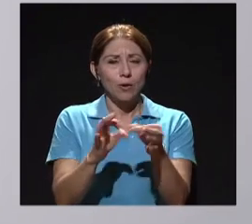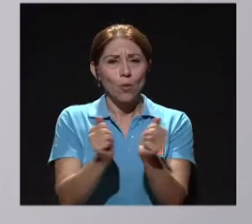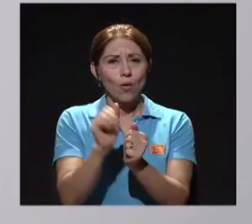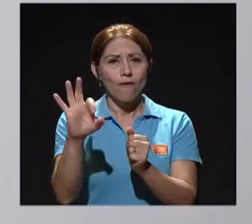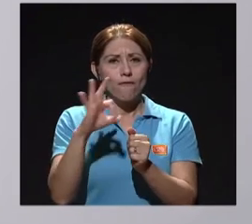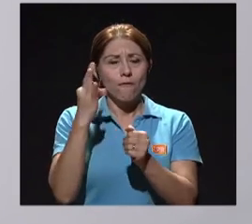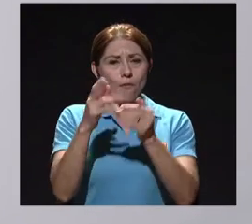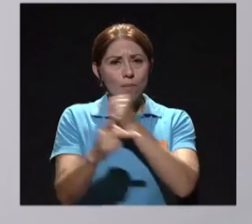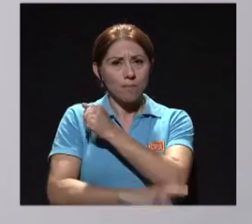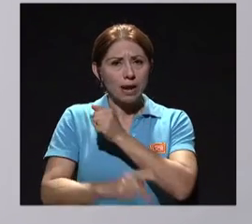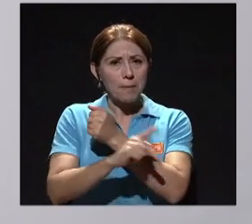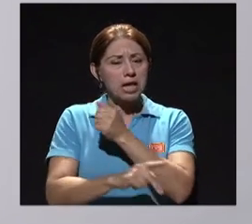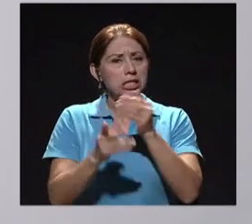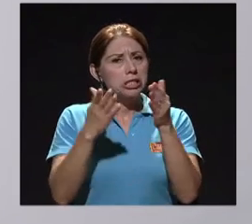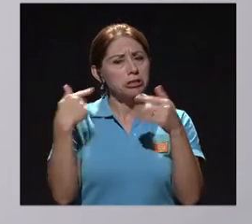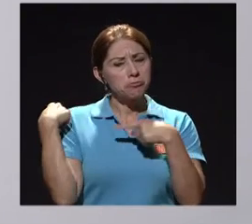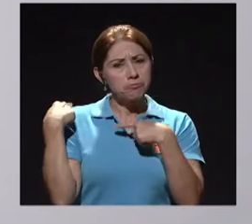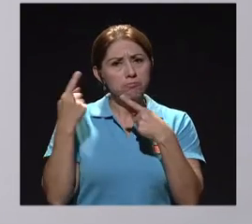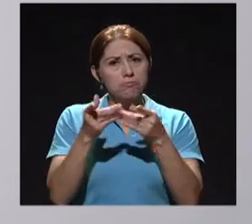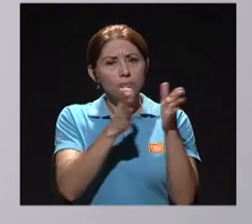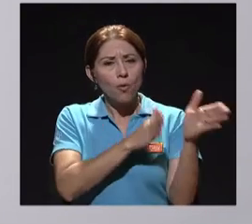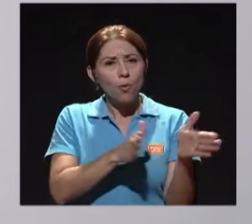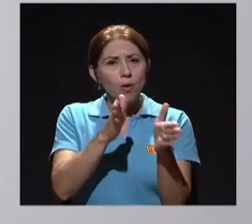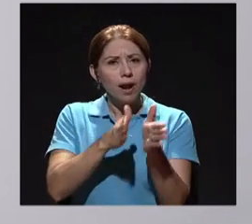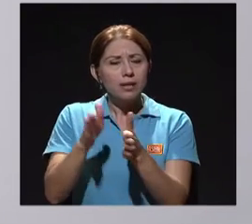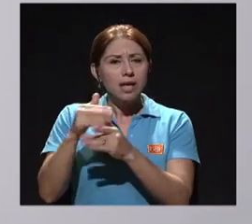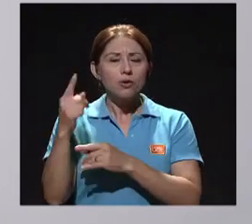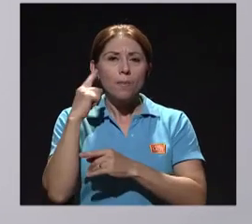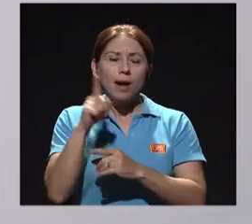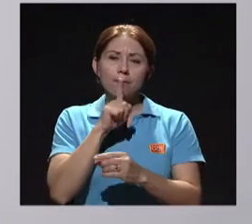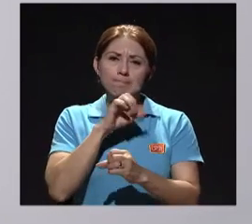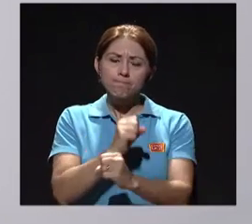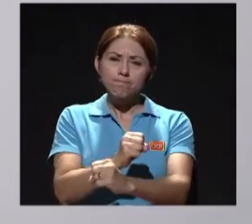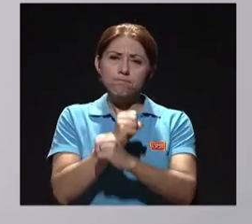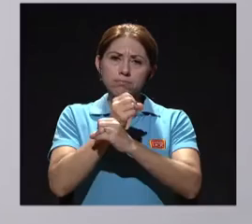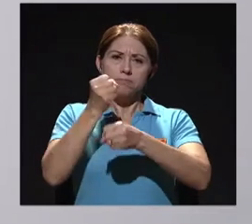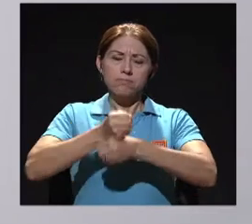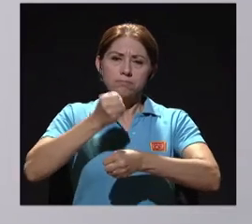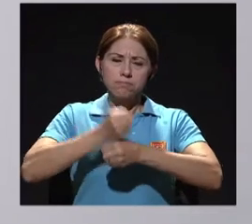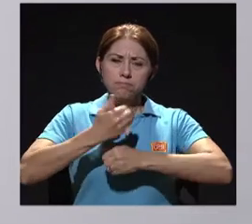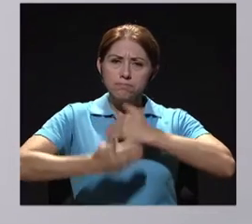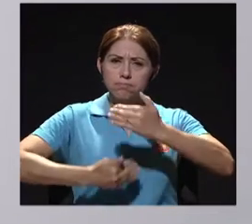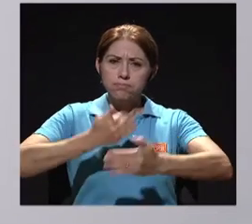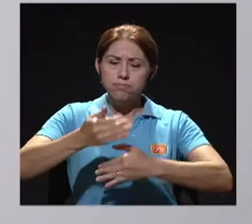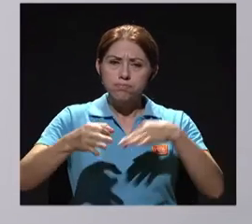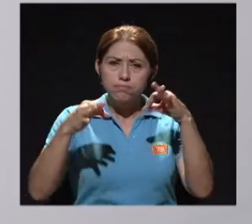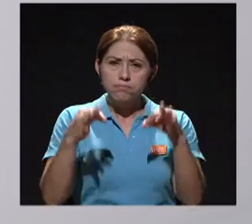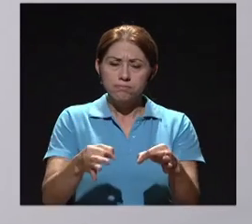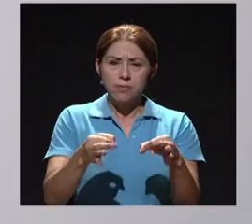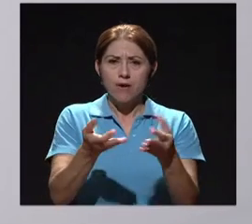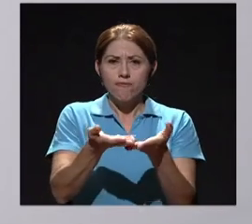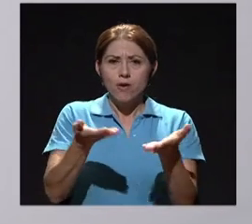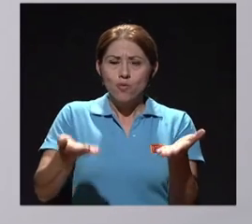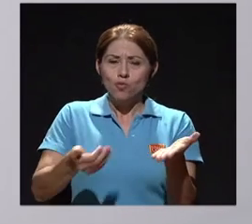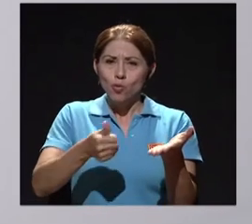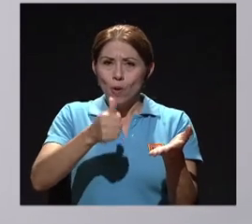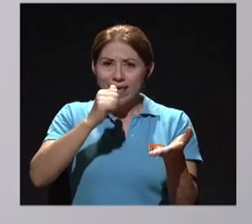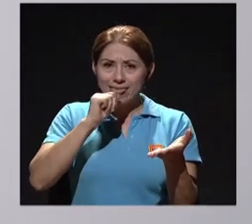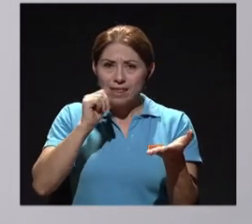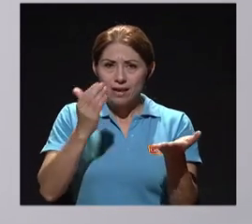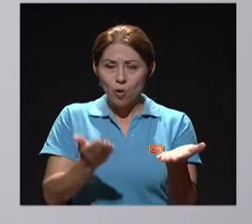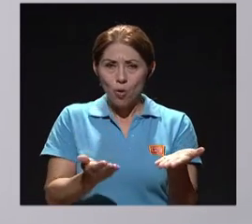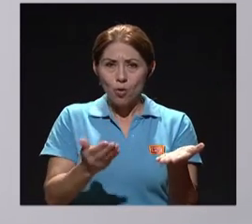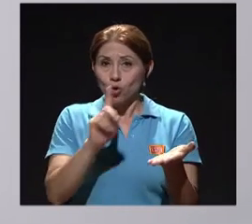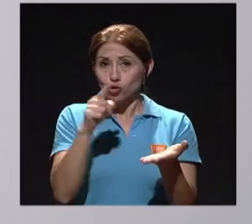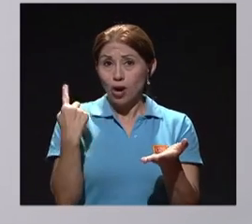para garantizar una adecuada gestión del recurso hídrico y no sólo en guanacaste sequía y hay